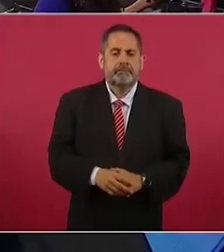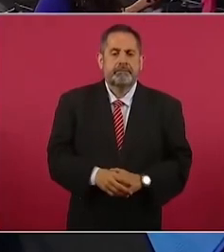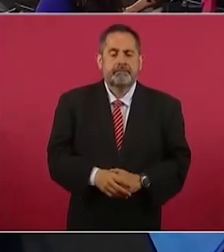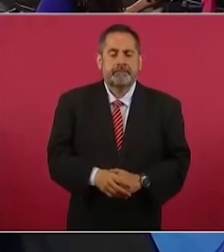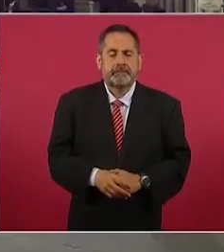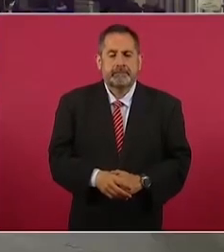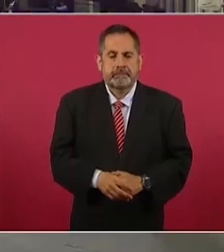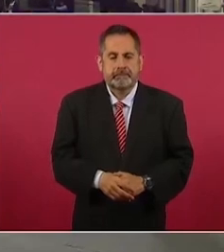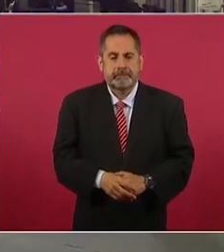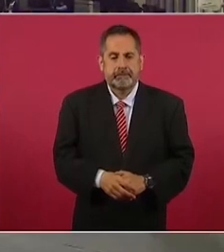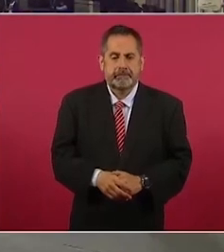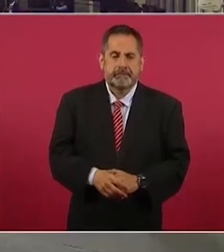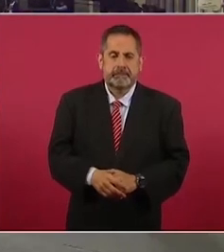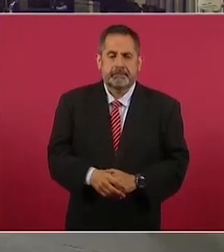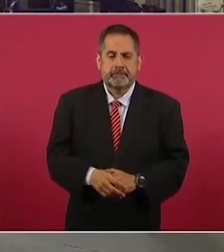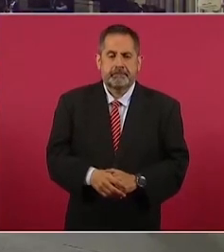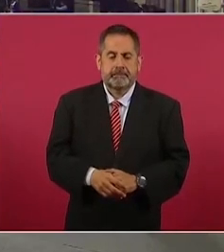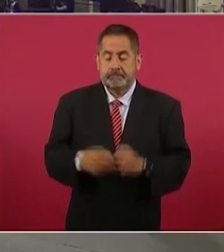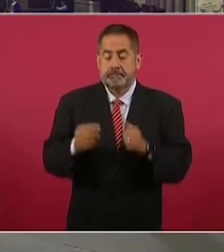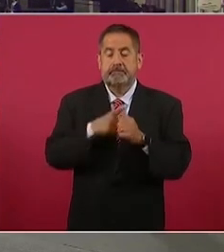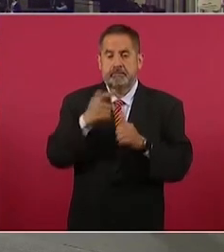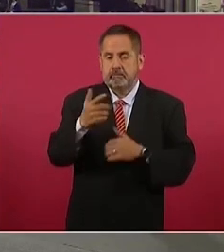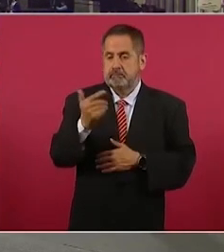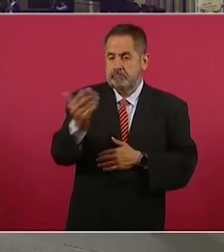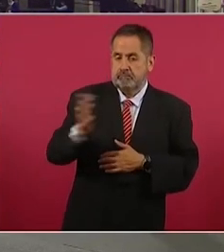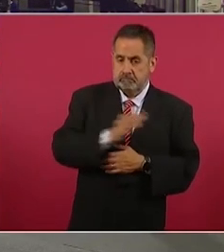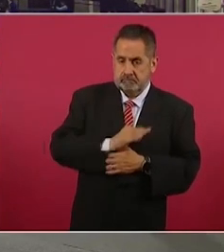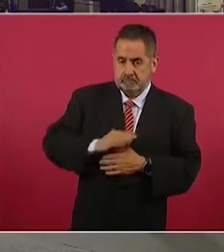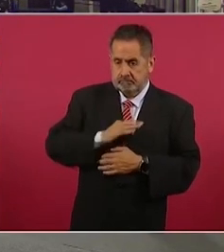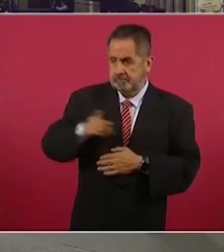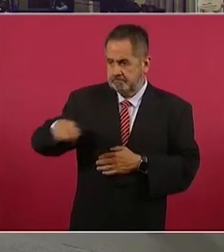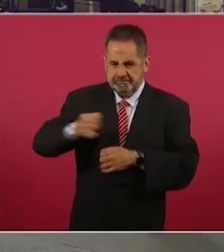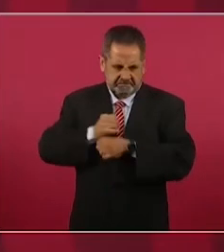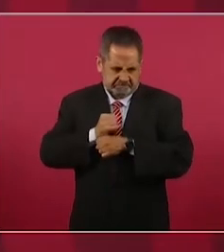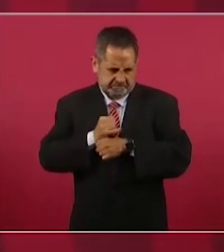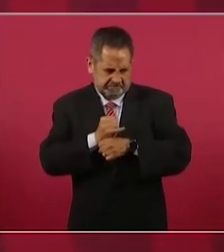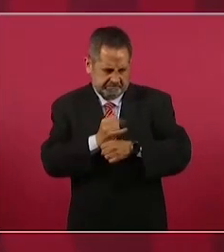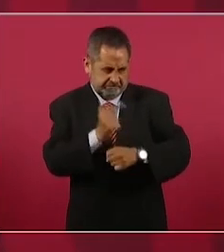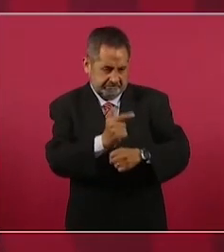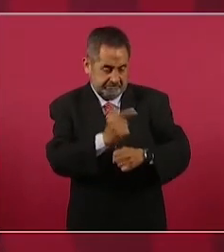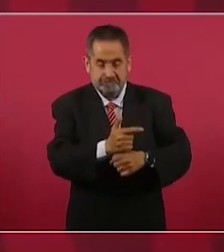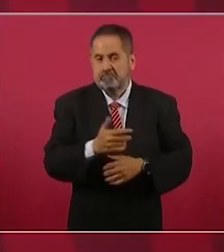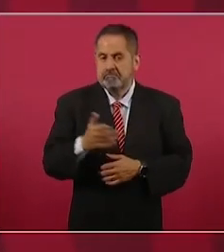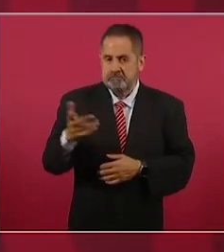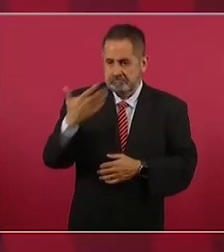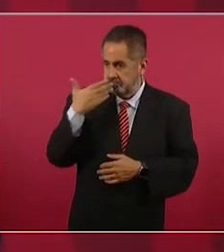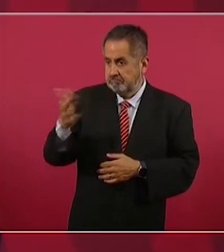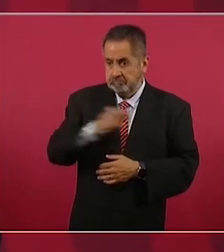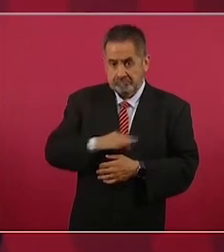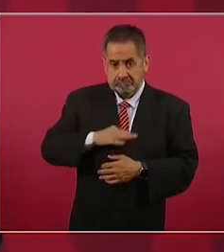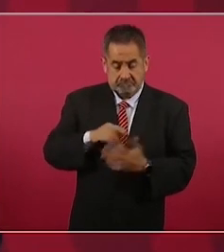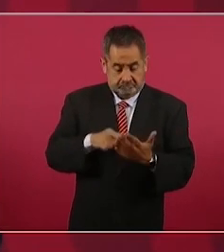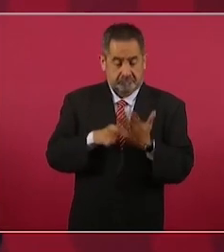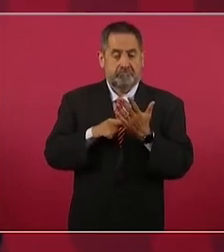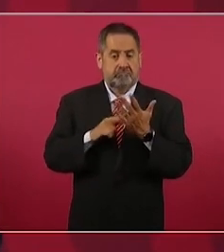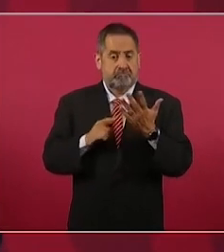Pues primero pues felicitarles por la investigación, porque esto